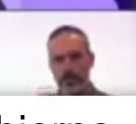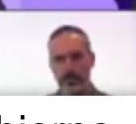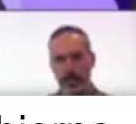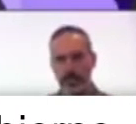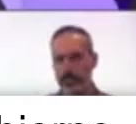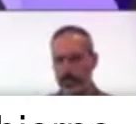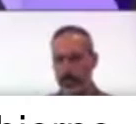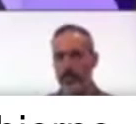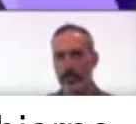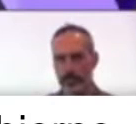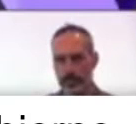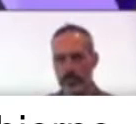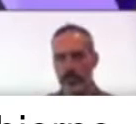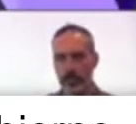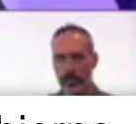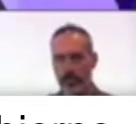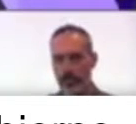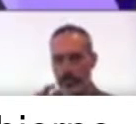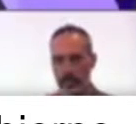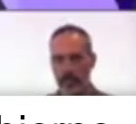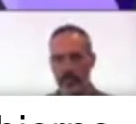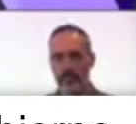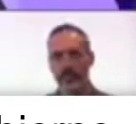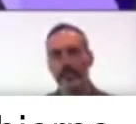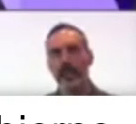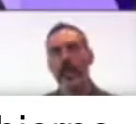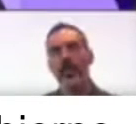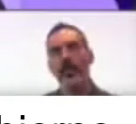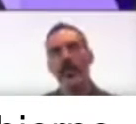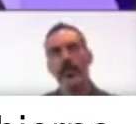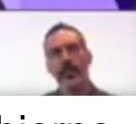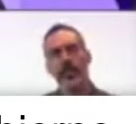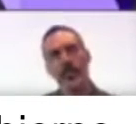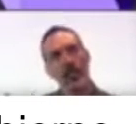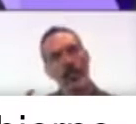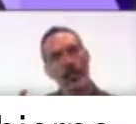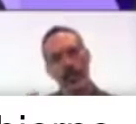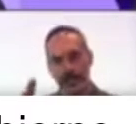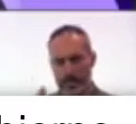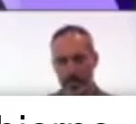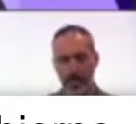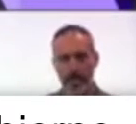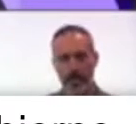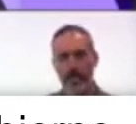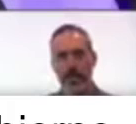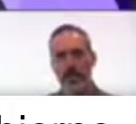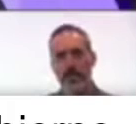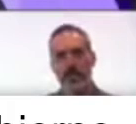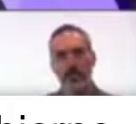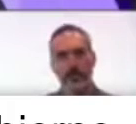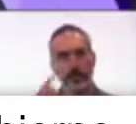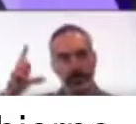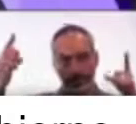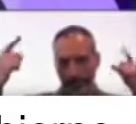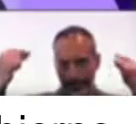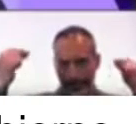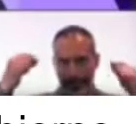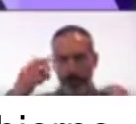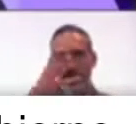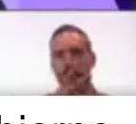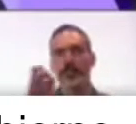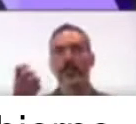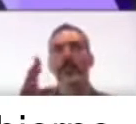pesos. Graduaremos al cierre de este año cerca de 380 policías, lo que representa